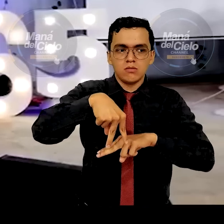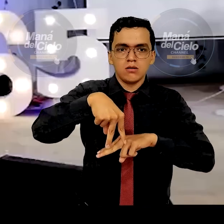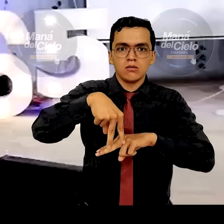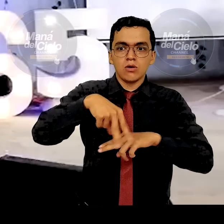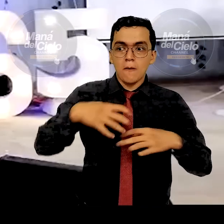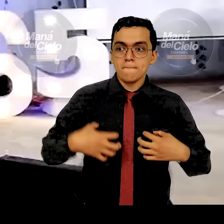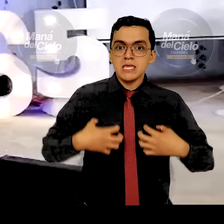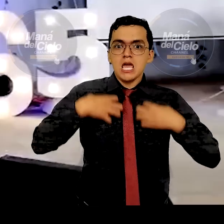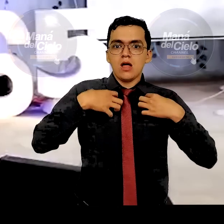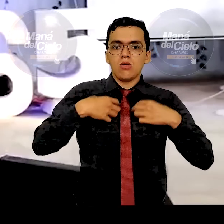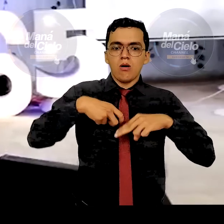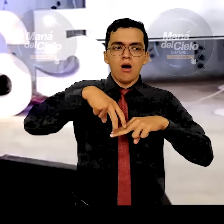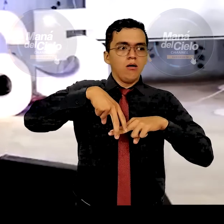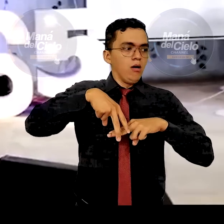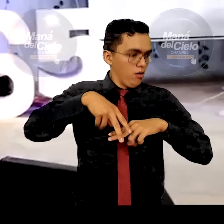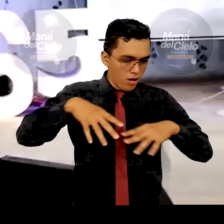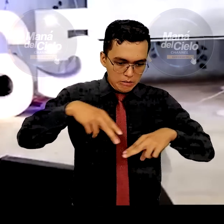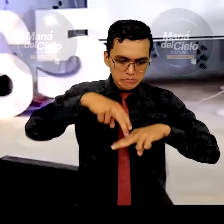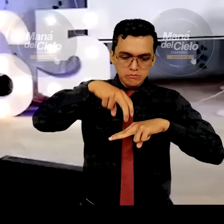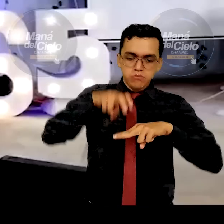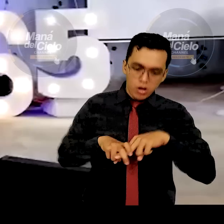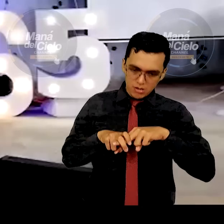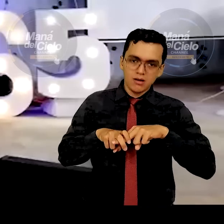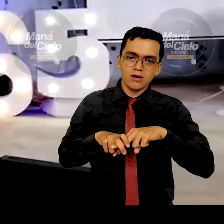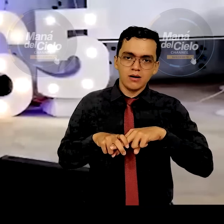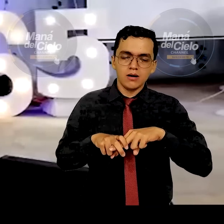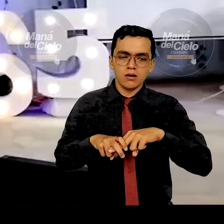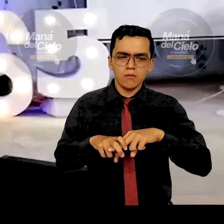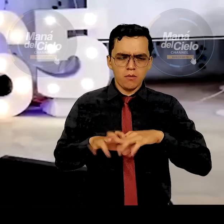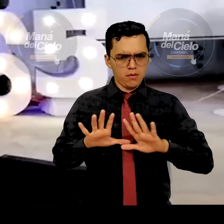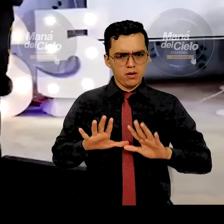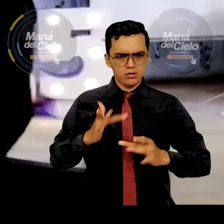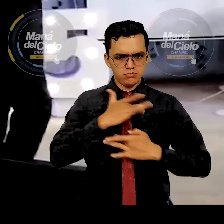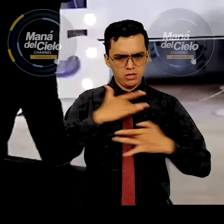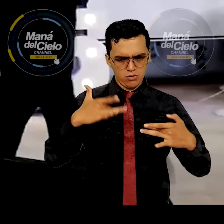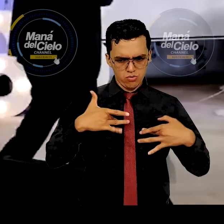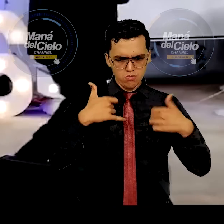Pero no me dolió, yo te digo, estoy bien. Hasta el día de hoy.